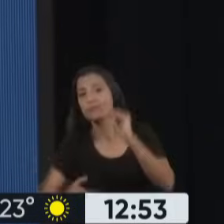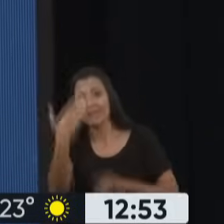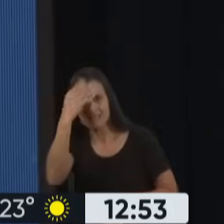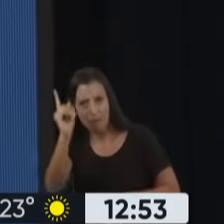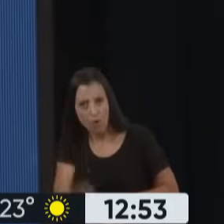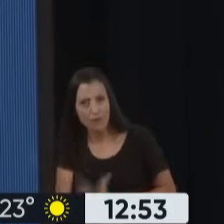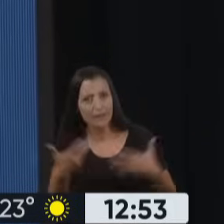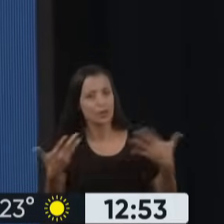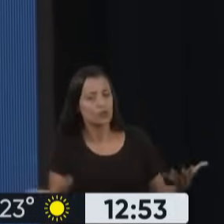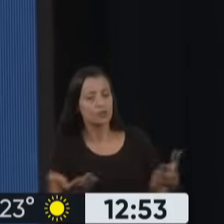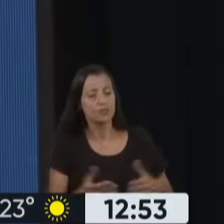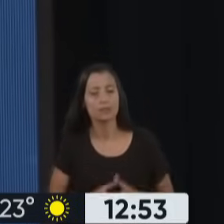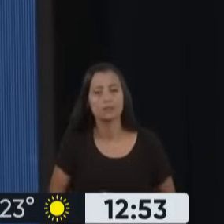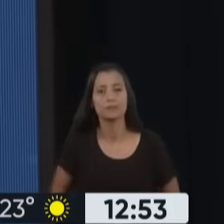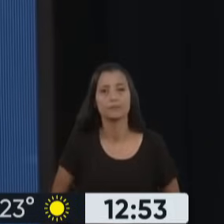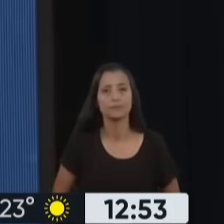lo cual